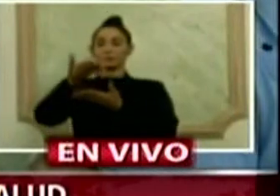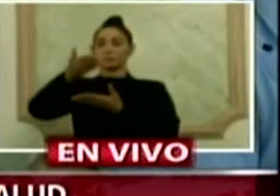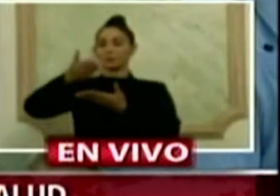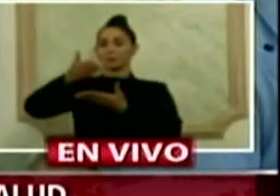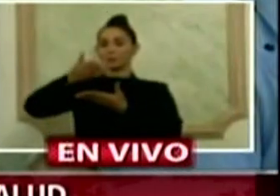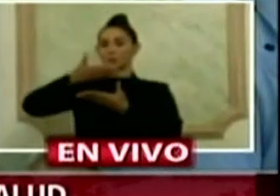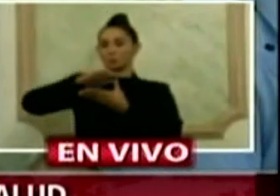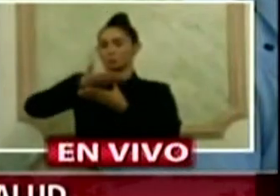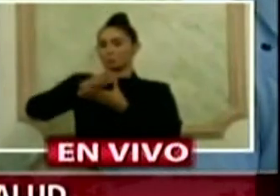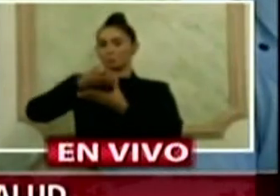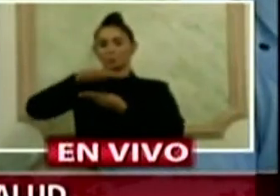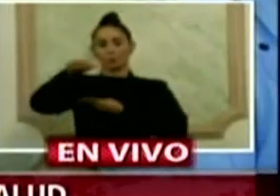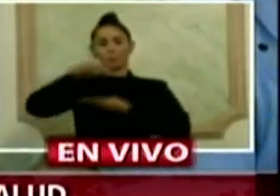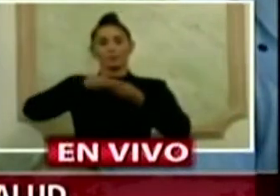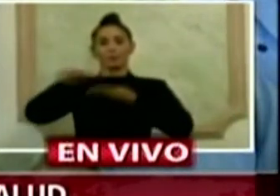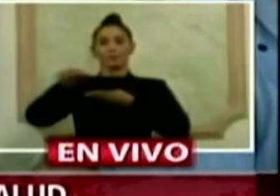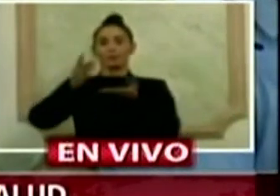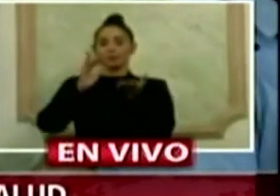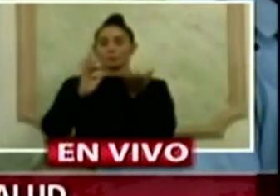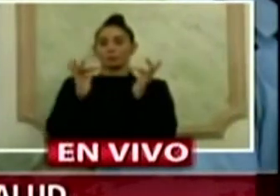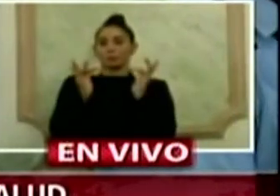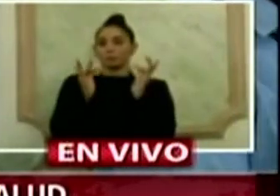de manera digital.